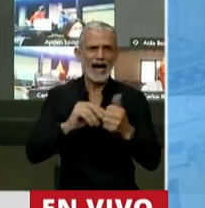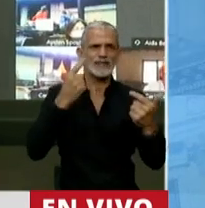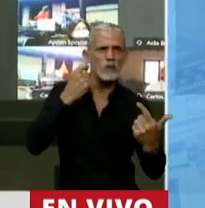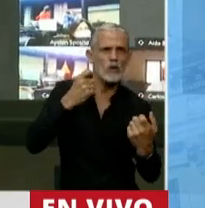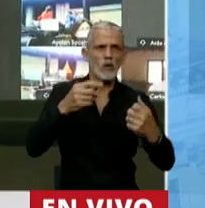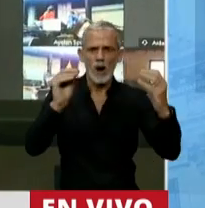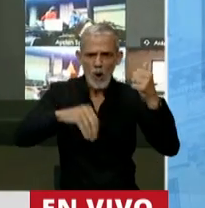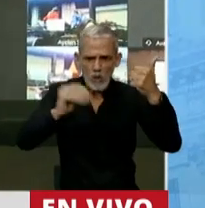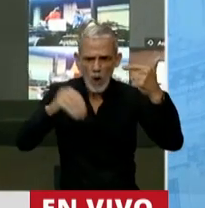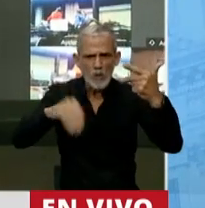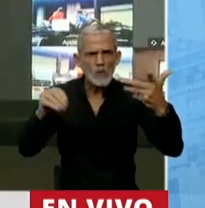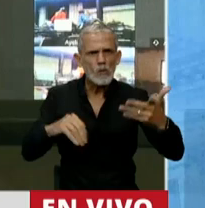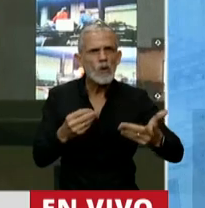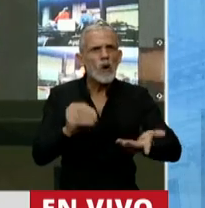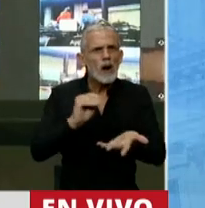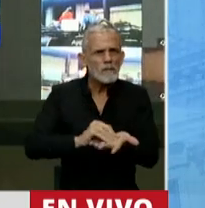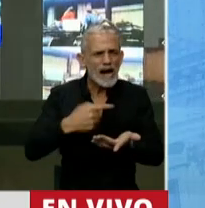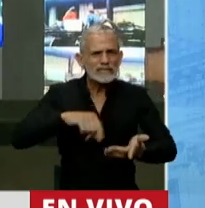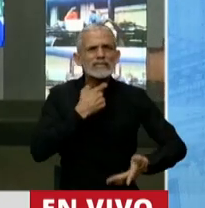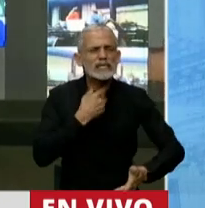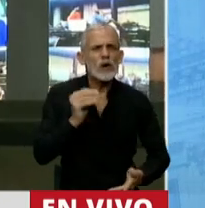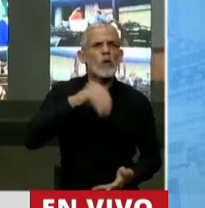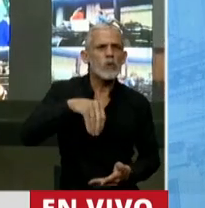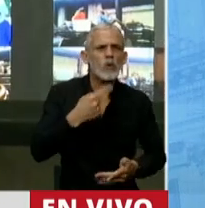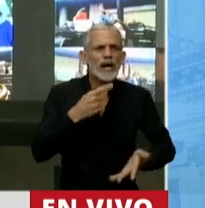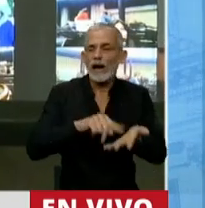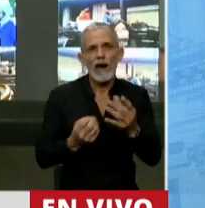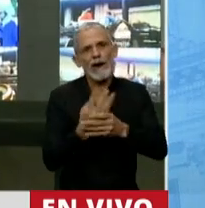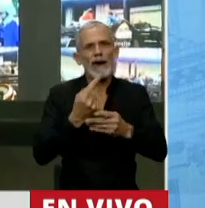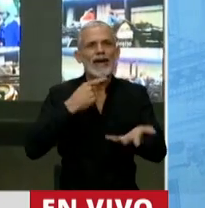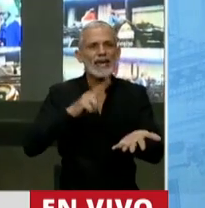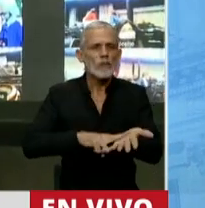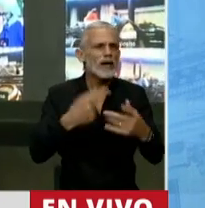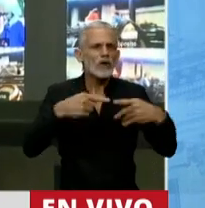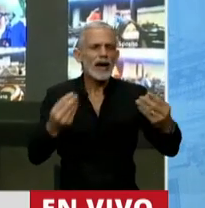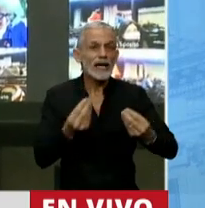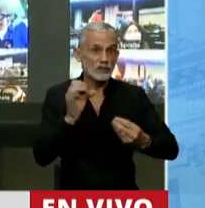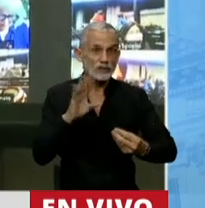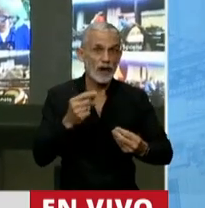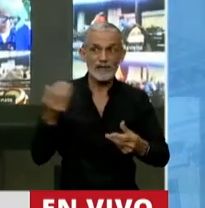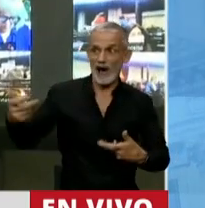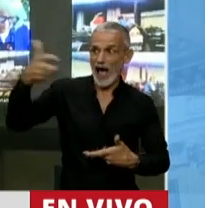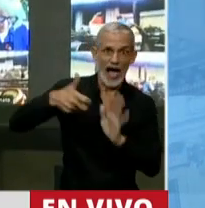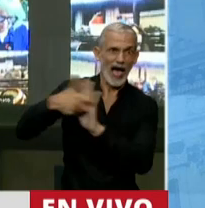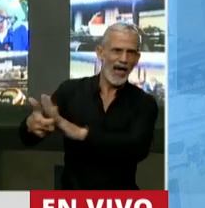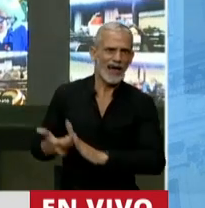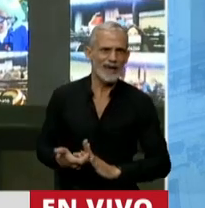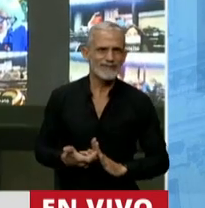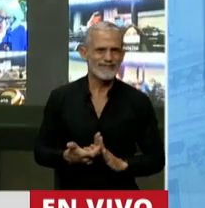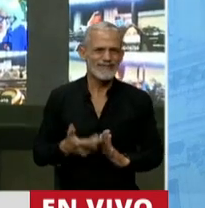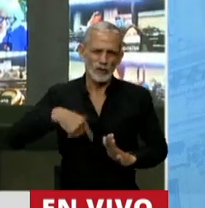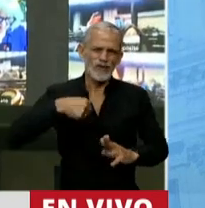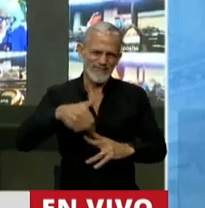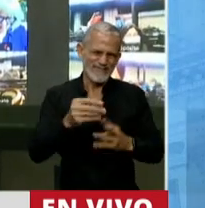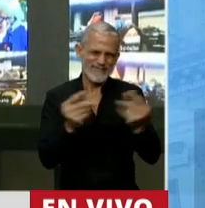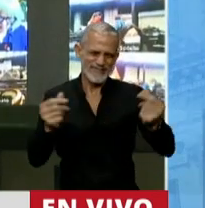previsión, pretende que volvamos a seguir fracasando creando un impuesto que lo único que va a hacer es ahuyentar el capital. Por eso ya